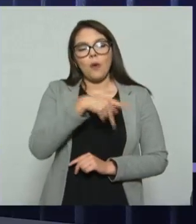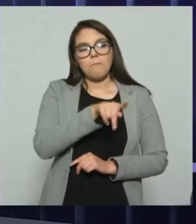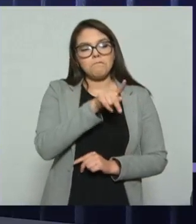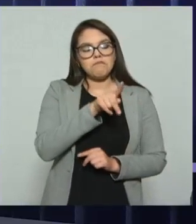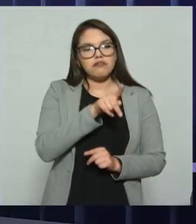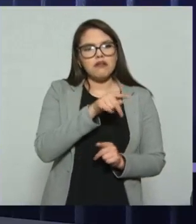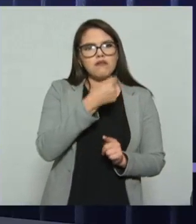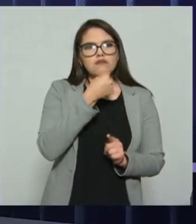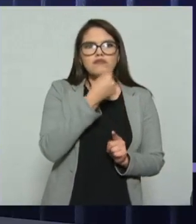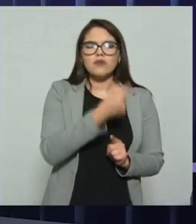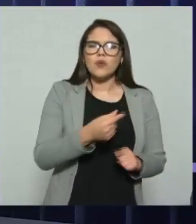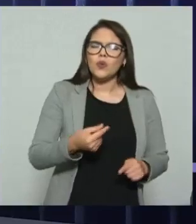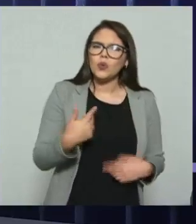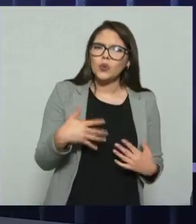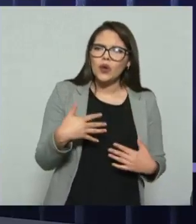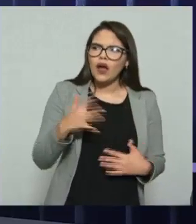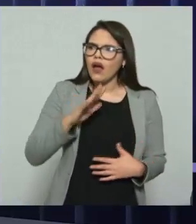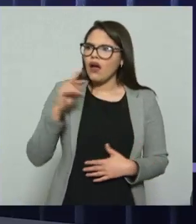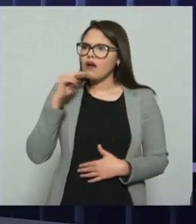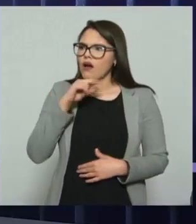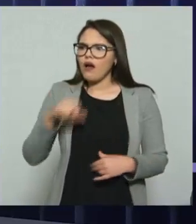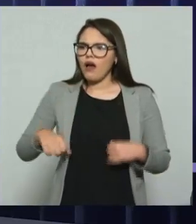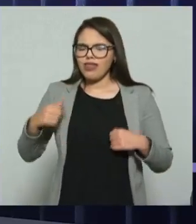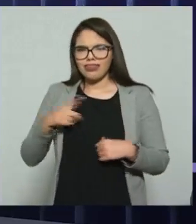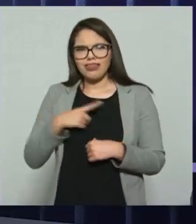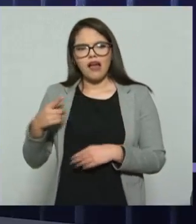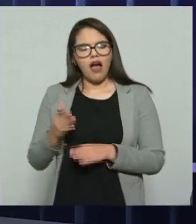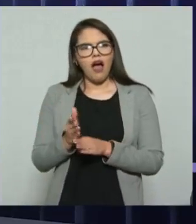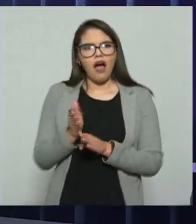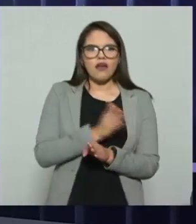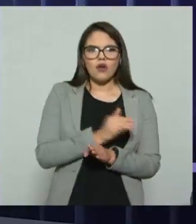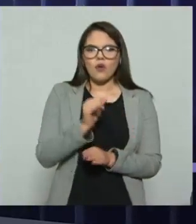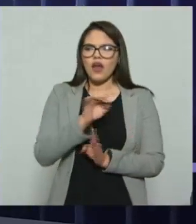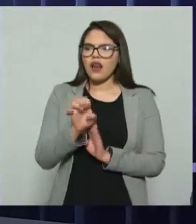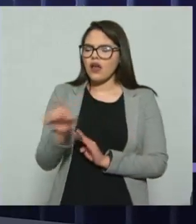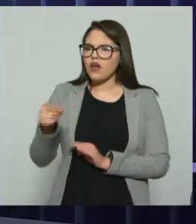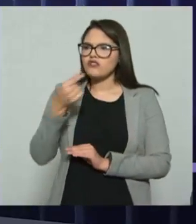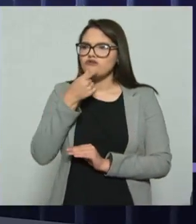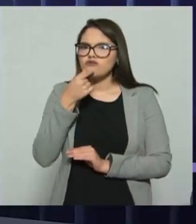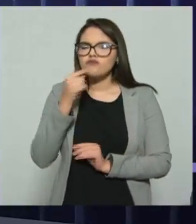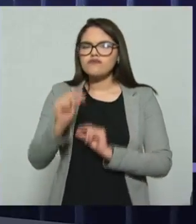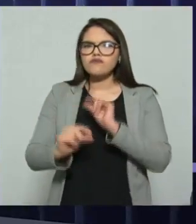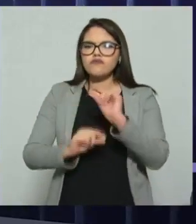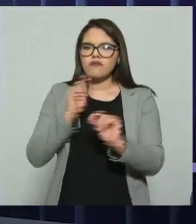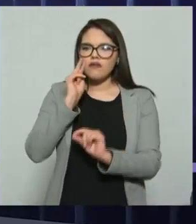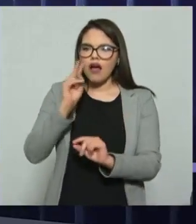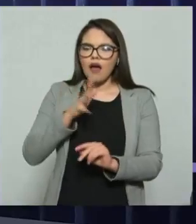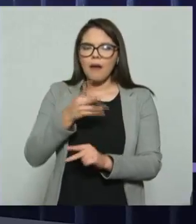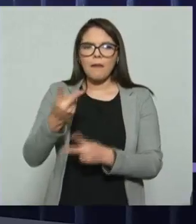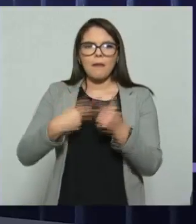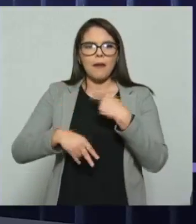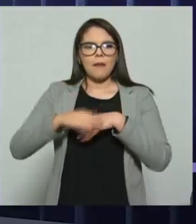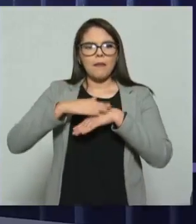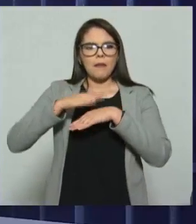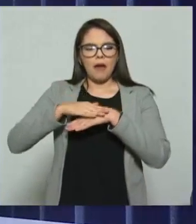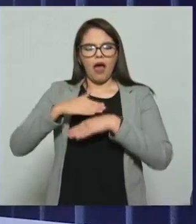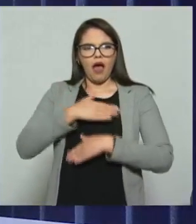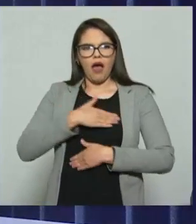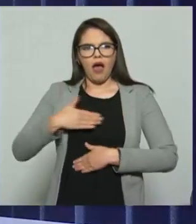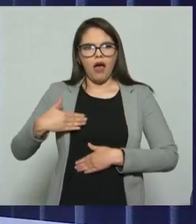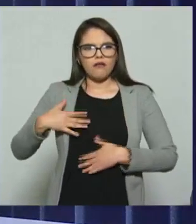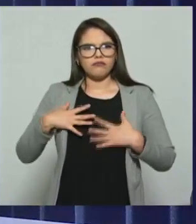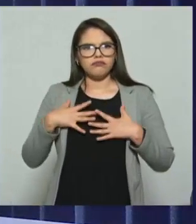niños comienzan a visualizar con este tipo de consumo y hormonas en el cuerpo, se empieza a registrar un